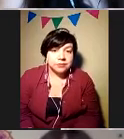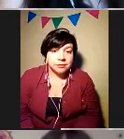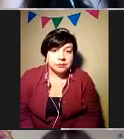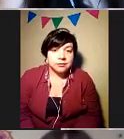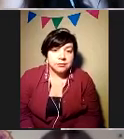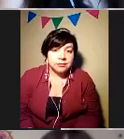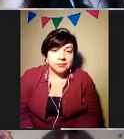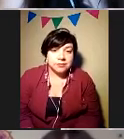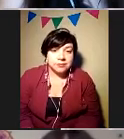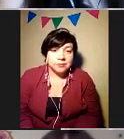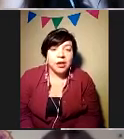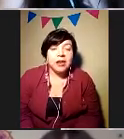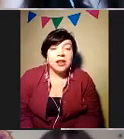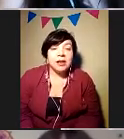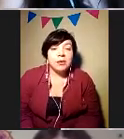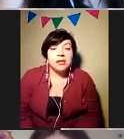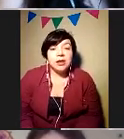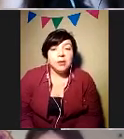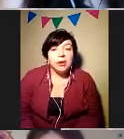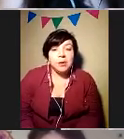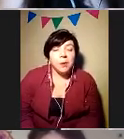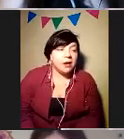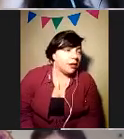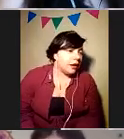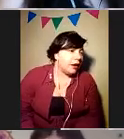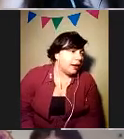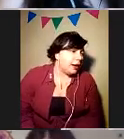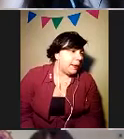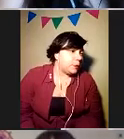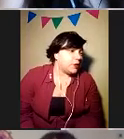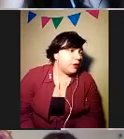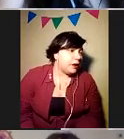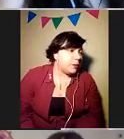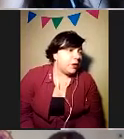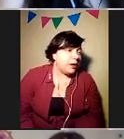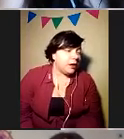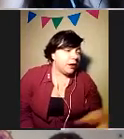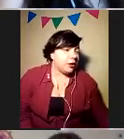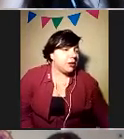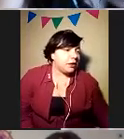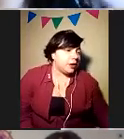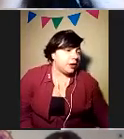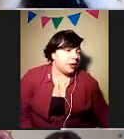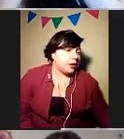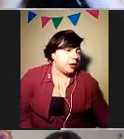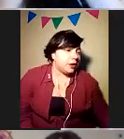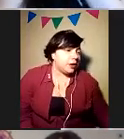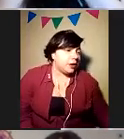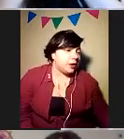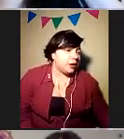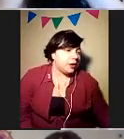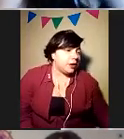métanse ahí. Bueno, y hay otras recomendaciones, como dijimos antes, el Museo de la Moda